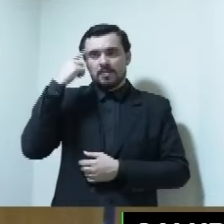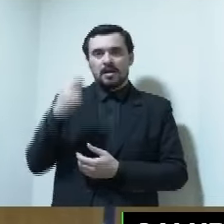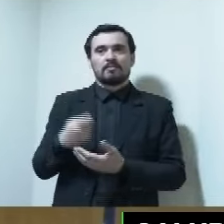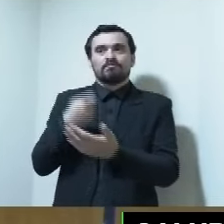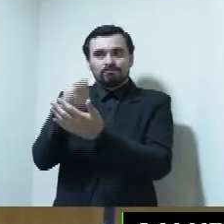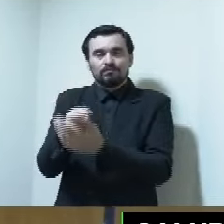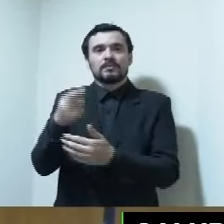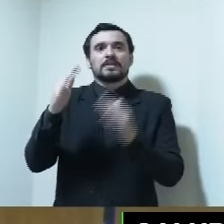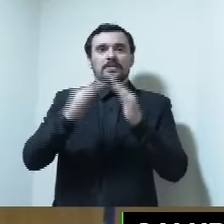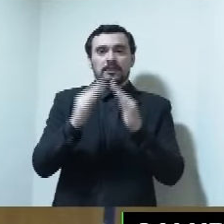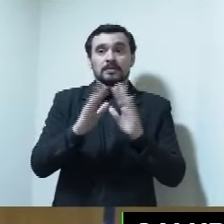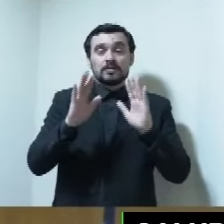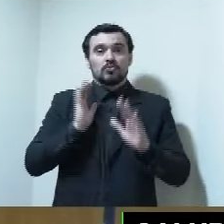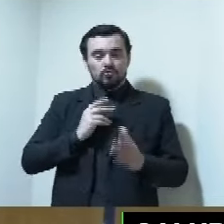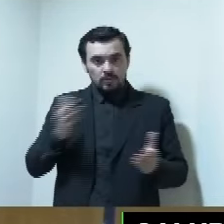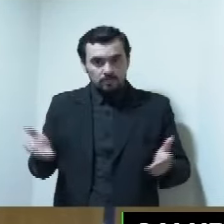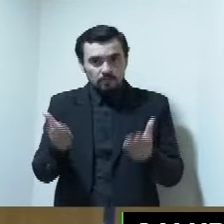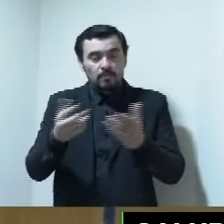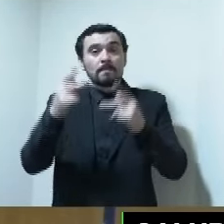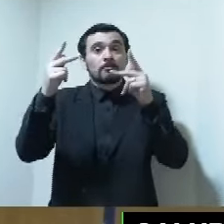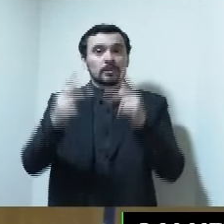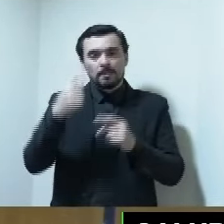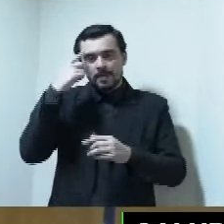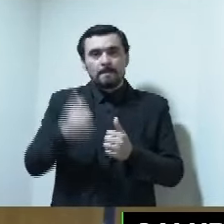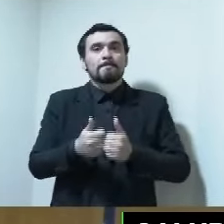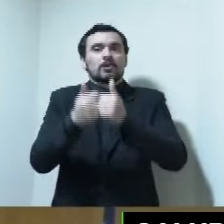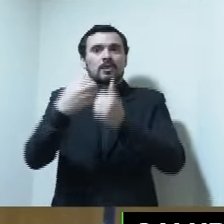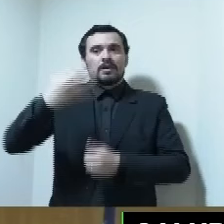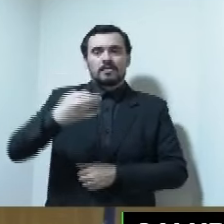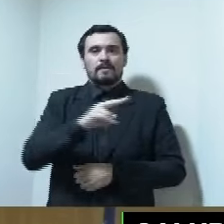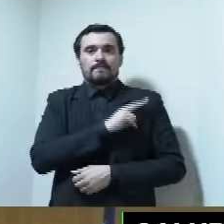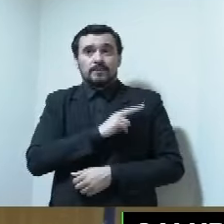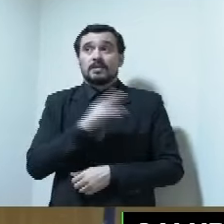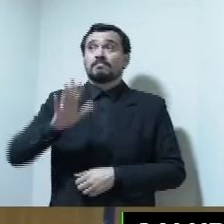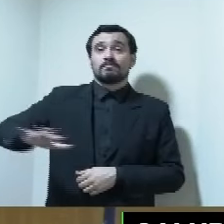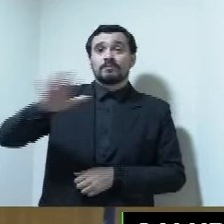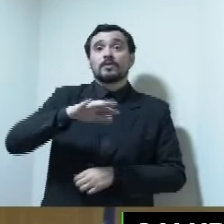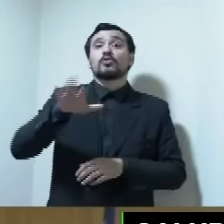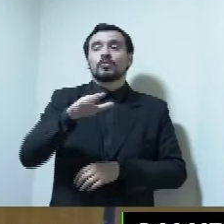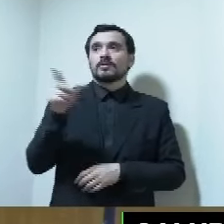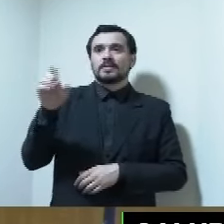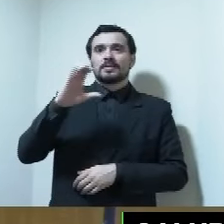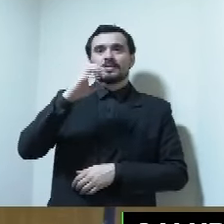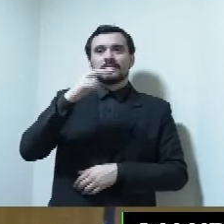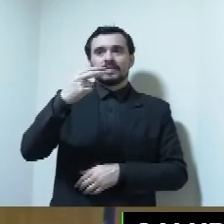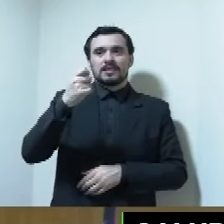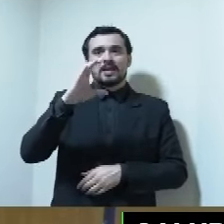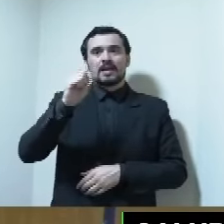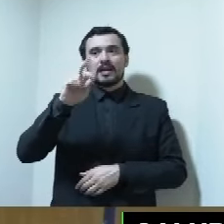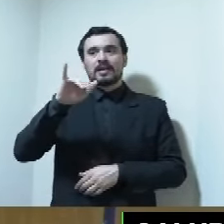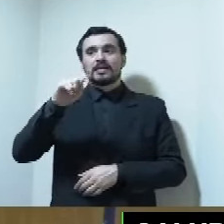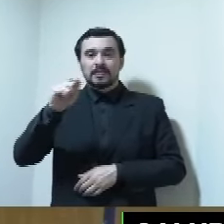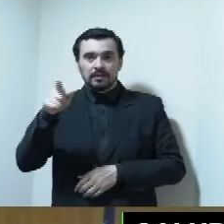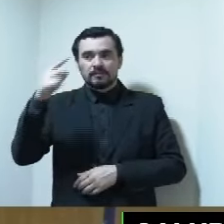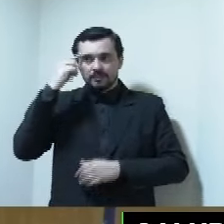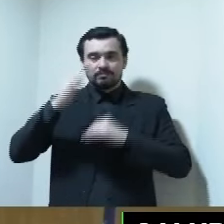habitacionales. Estamos impulsando un proyecto para mejorar la calidad de vida de los pobladores del barrio Chacarita Alta mediante obras de